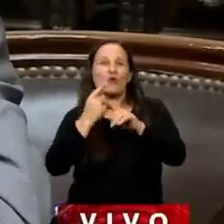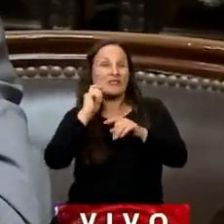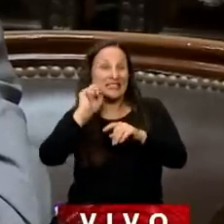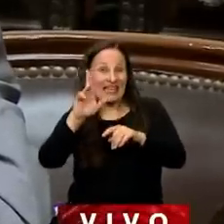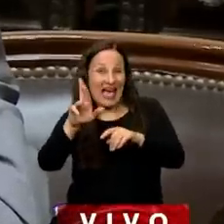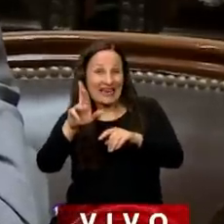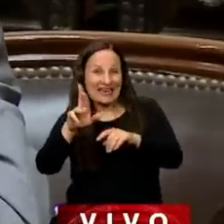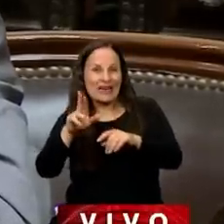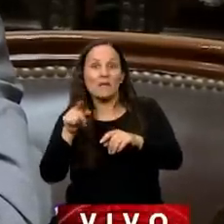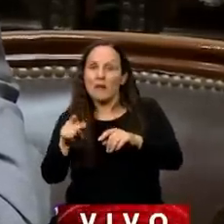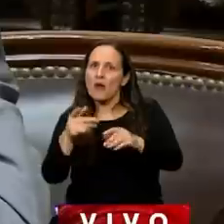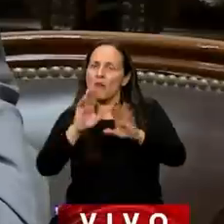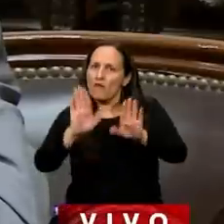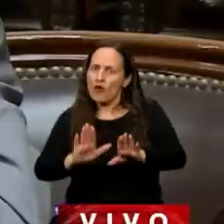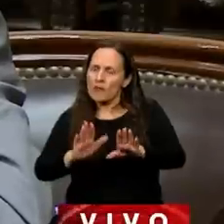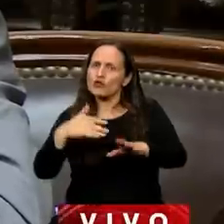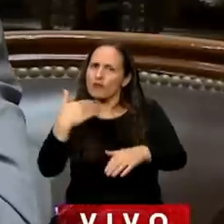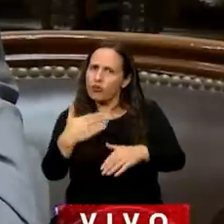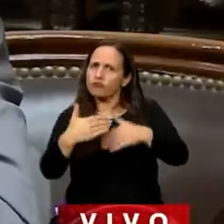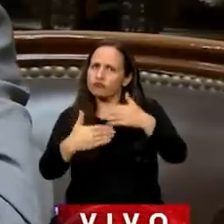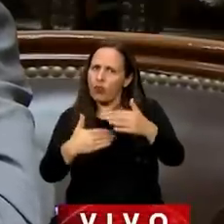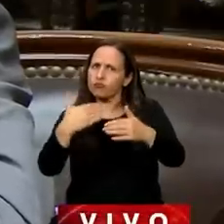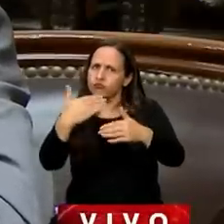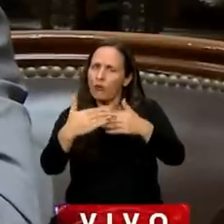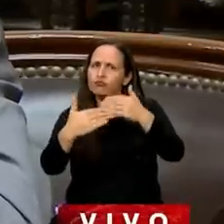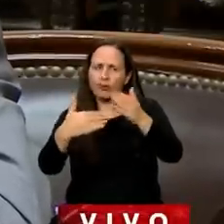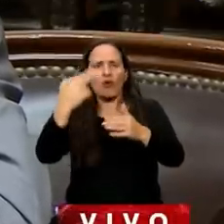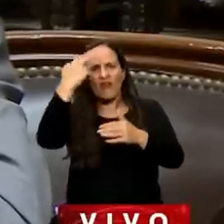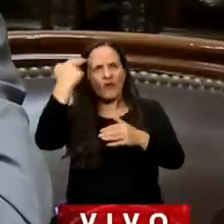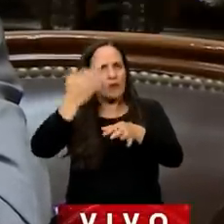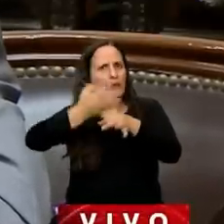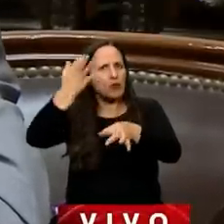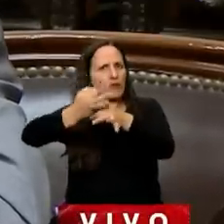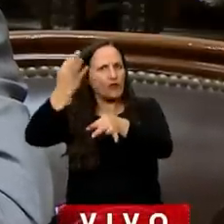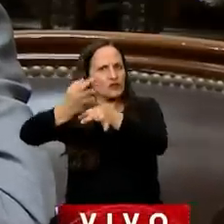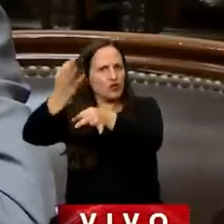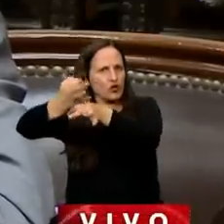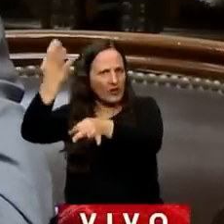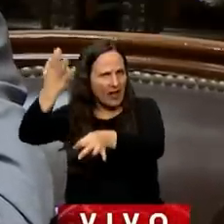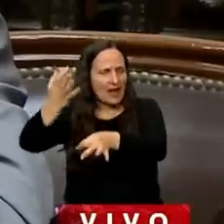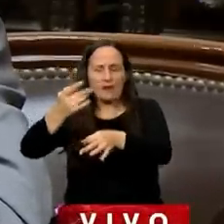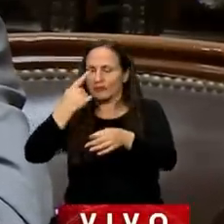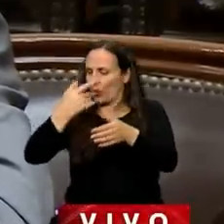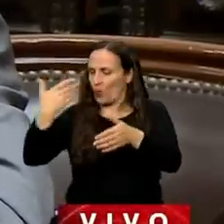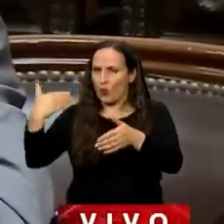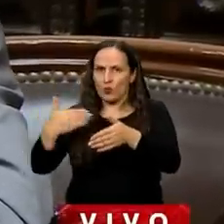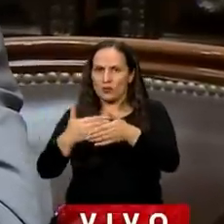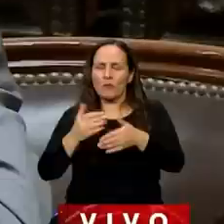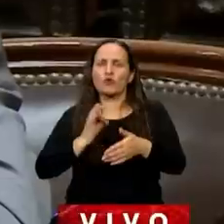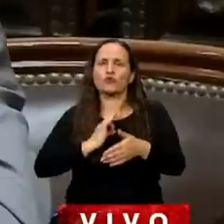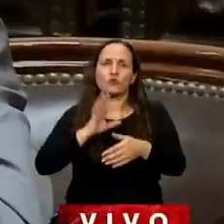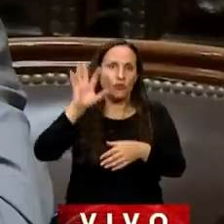de la formación fue dando paso a las enfermeras profesionales y enfermeros profesionales y en los últimos años en